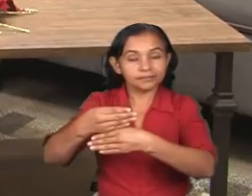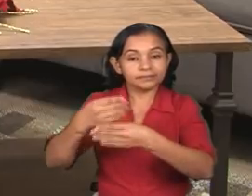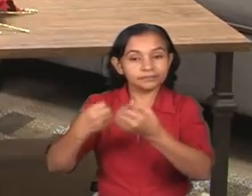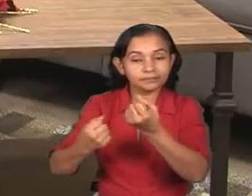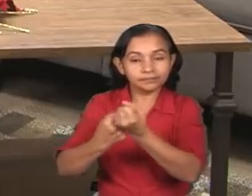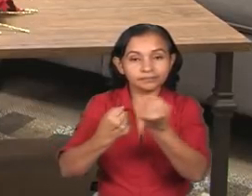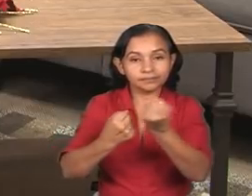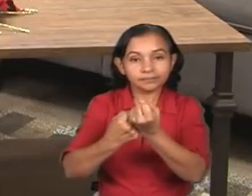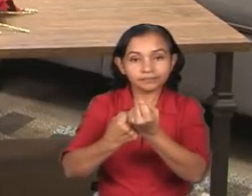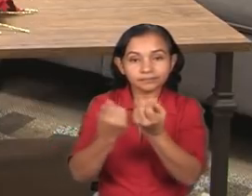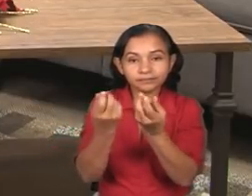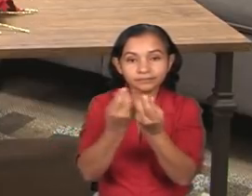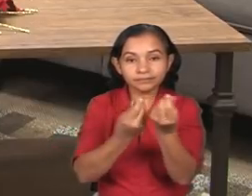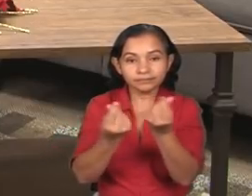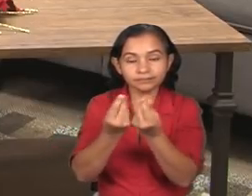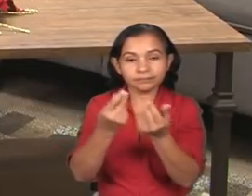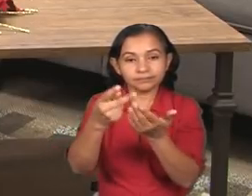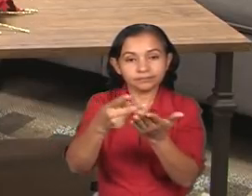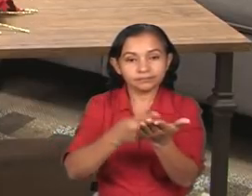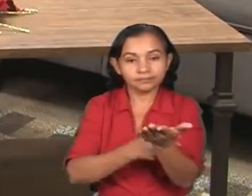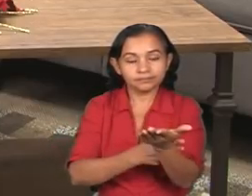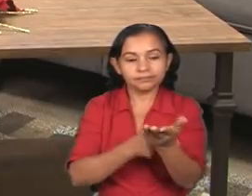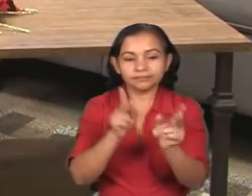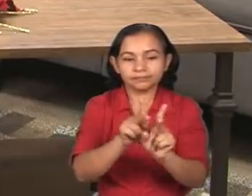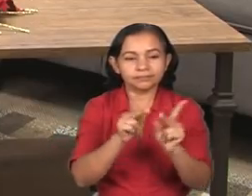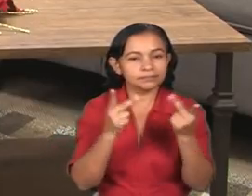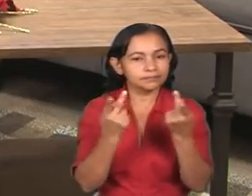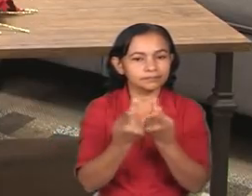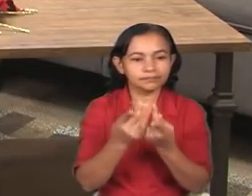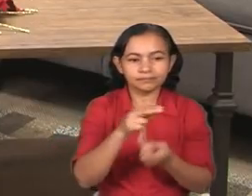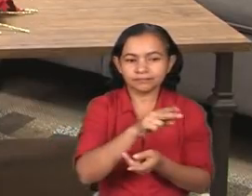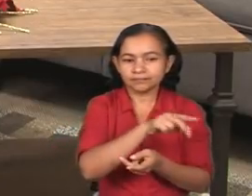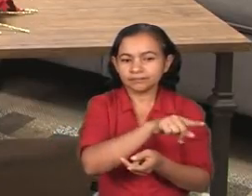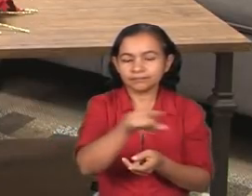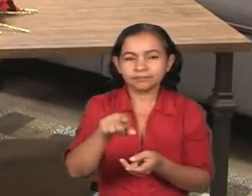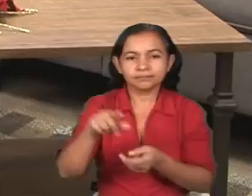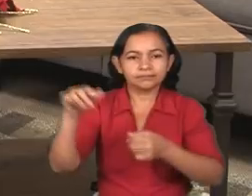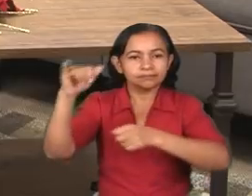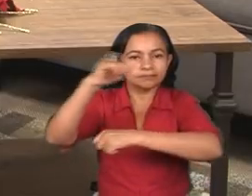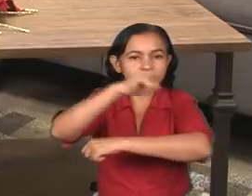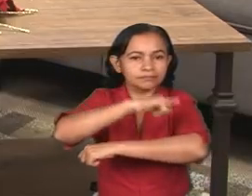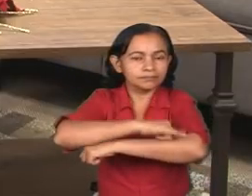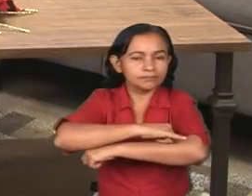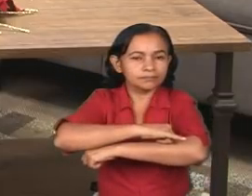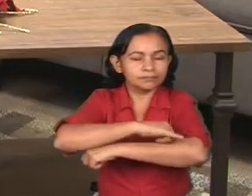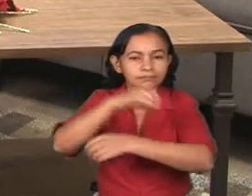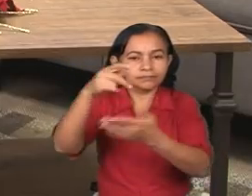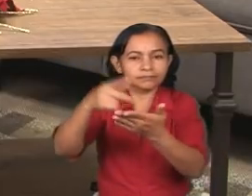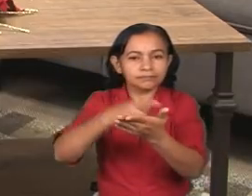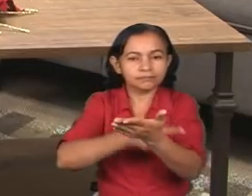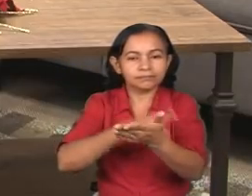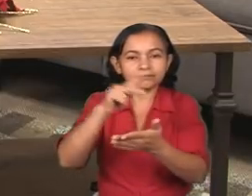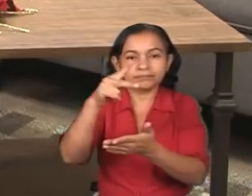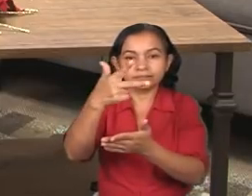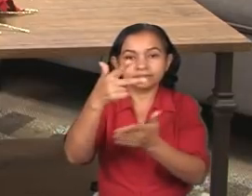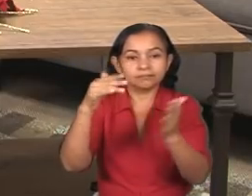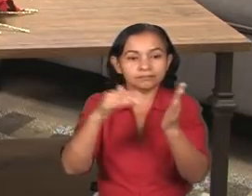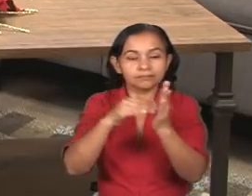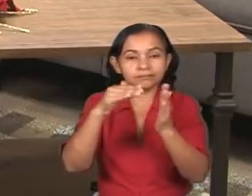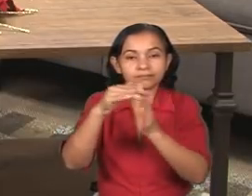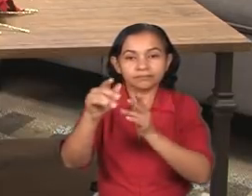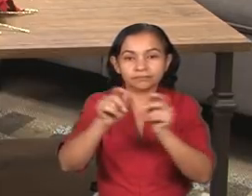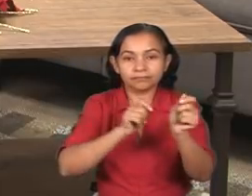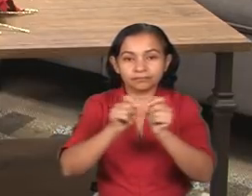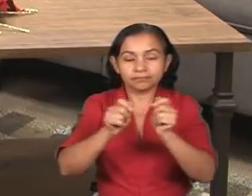apoyar en la parte económica estos proyectos, es al mismo pueblo. Yo me pongo a pensar en Condega, por ejemplo. Ahorita okay, el proyecto de Condega cuesta 8 millones de dólares. Hay una